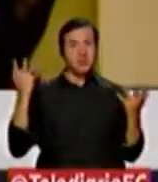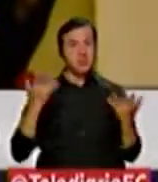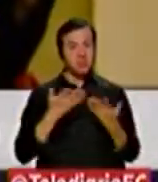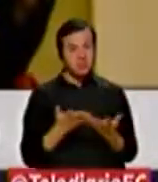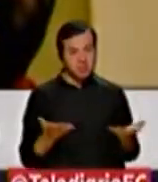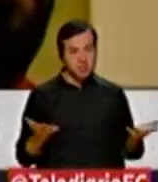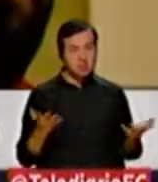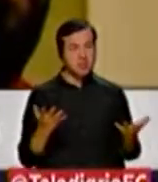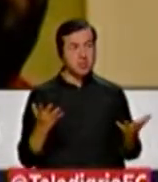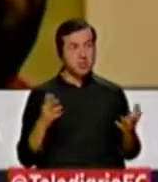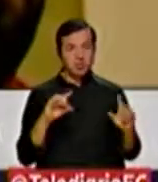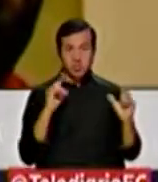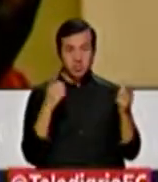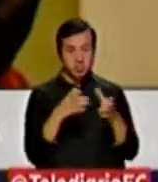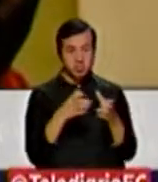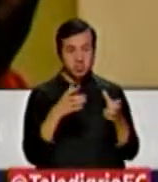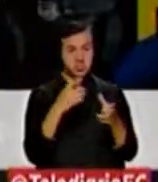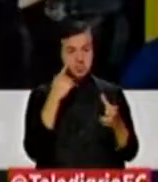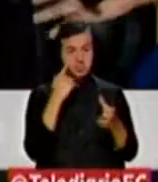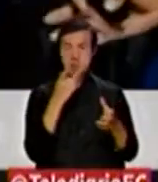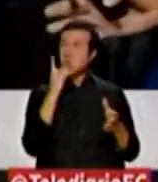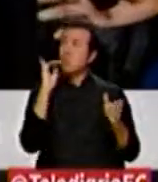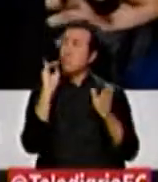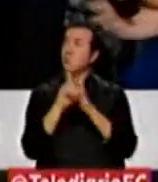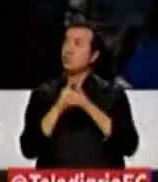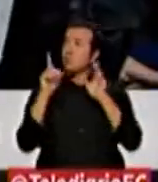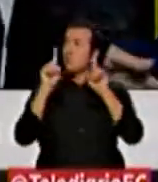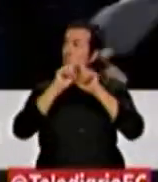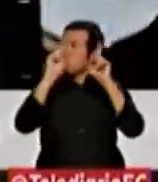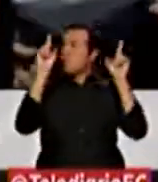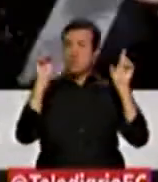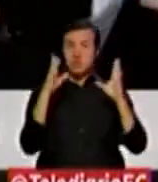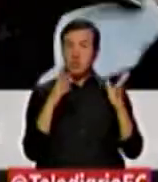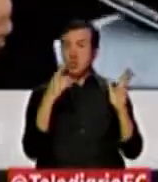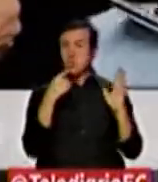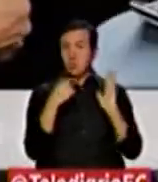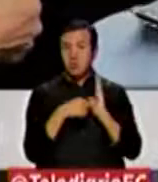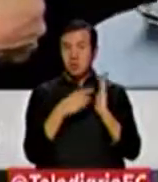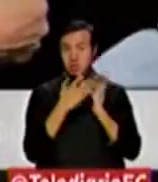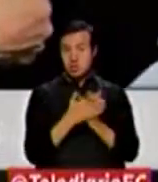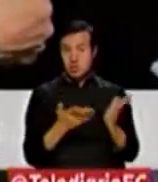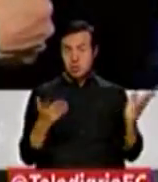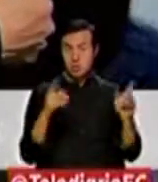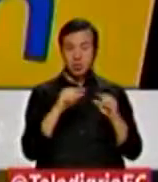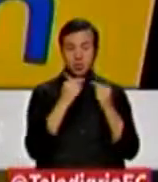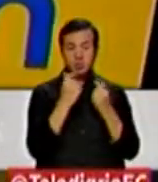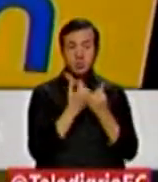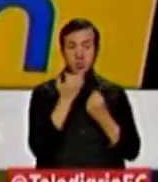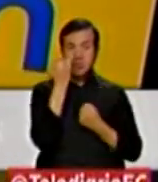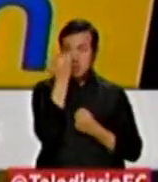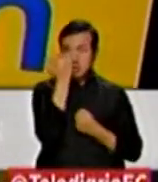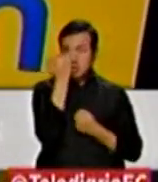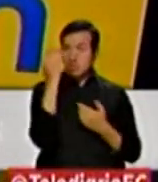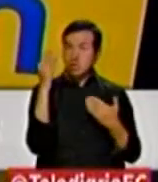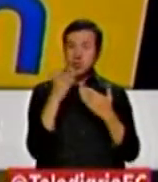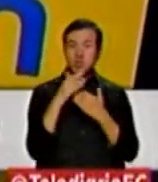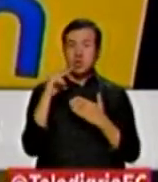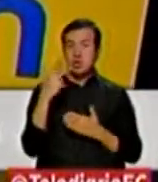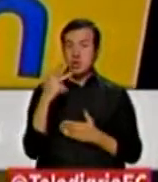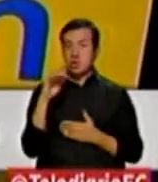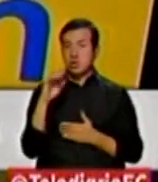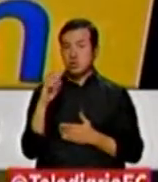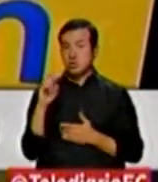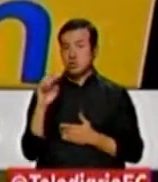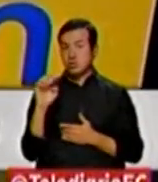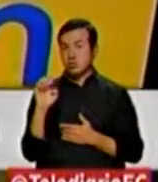existencia de un solo colectivo que demande a una corporación, como es el caso de las nacionalidades indígenas contra Chevron. Que